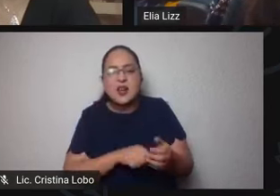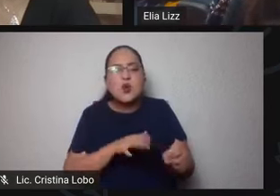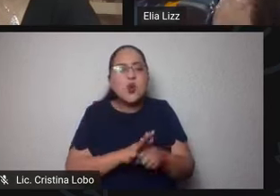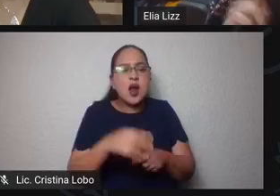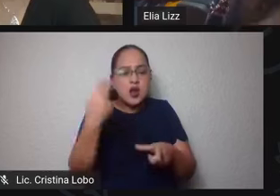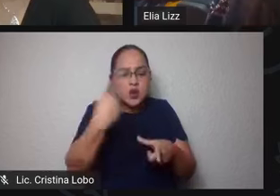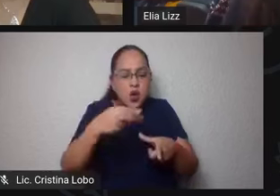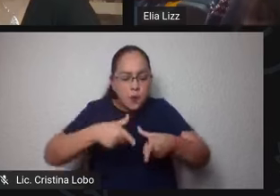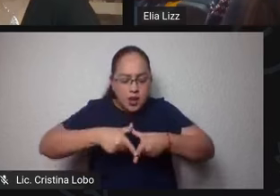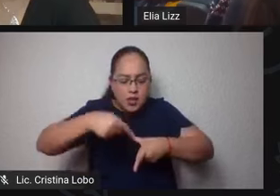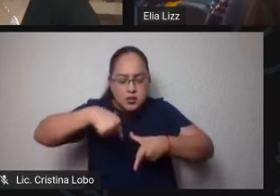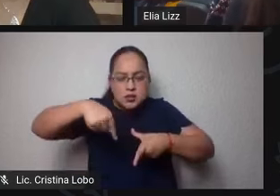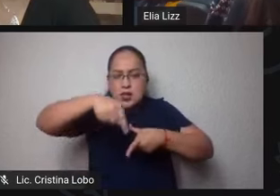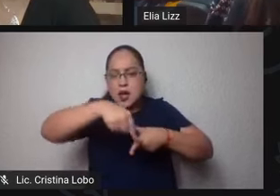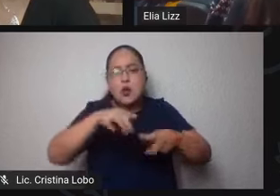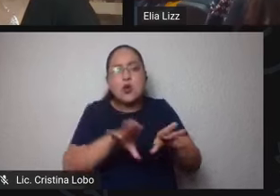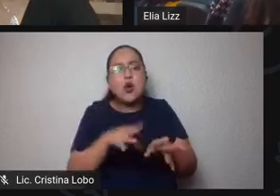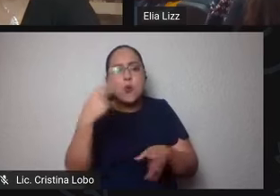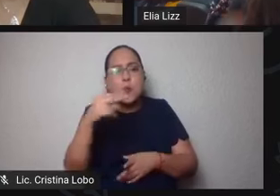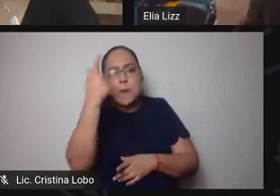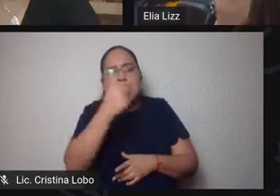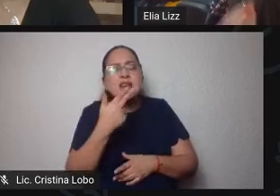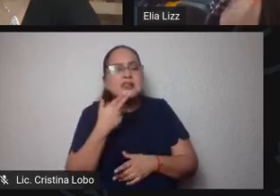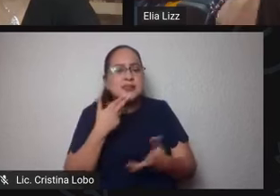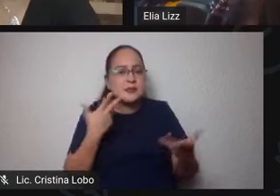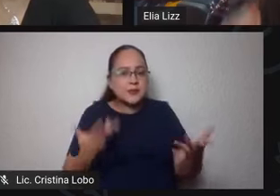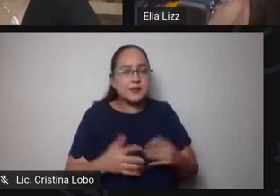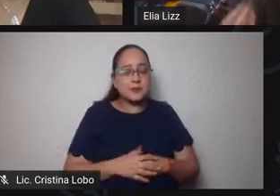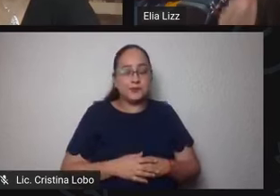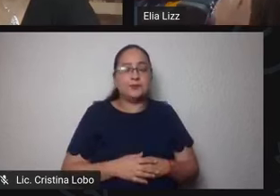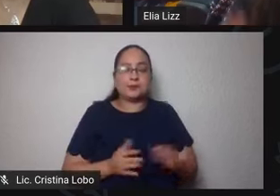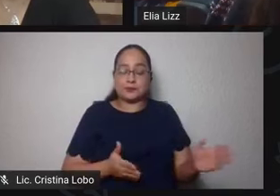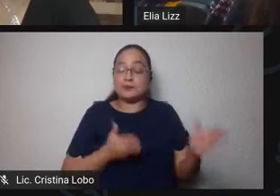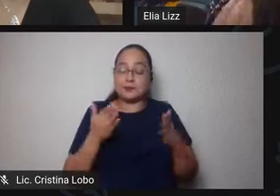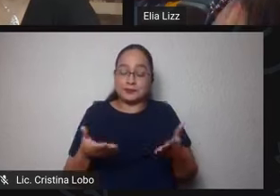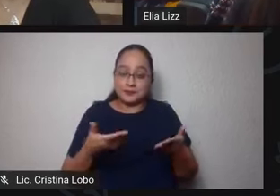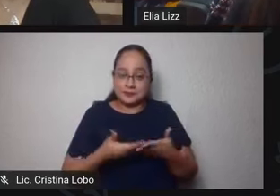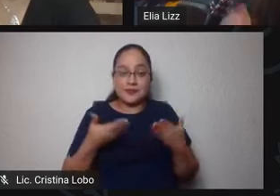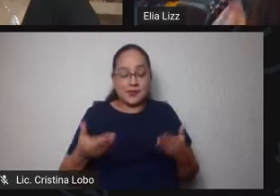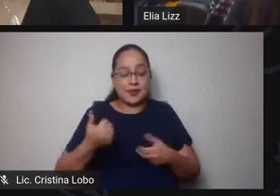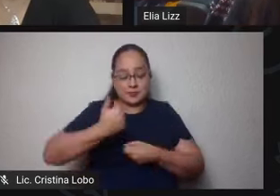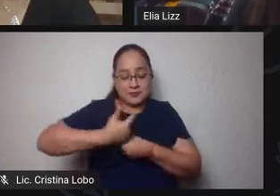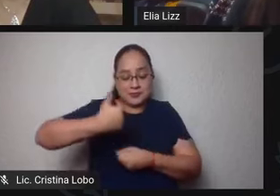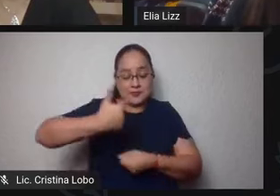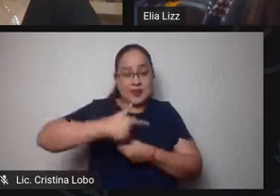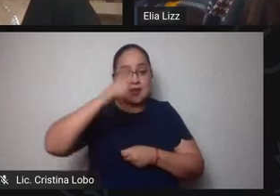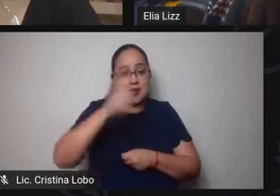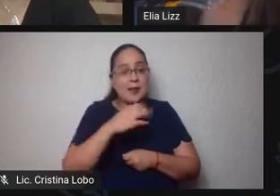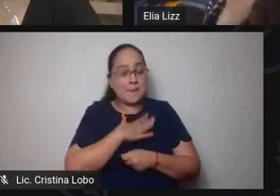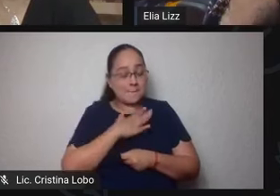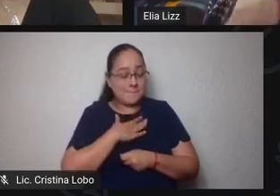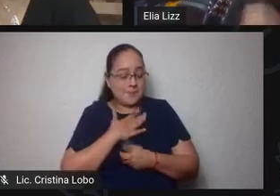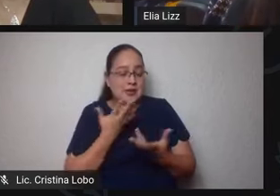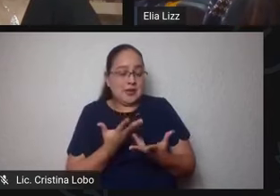llama? ¿Cómo se usa? ¿Para qué me sirve? Y justamente vamos a encontrar nuestra fuente de placer